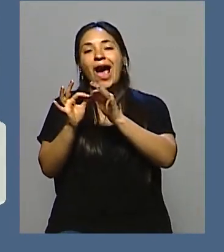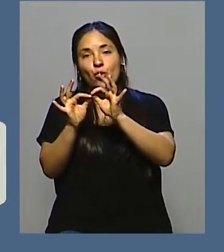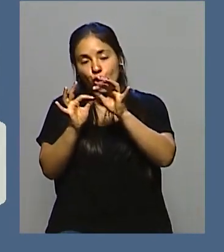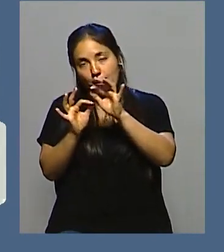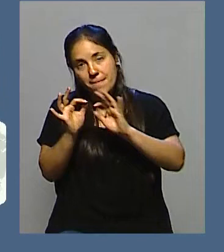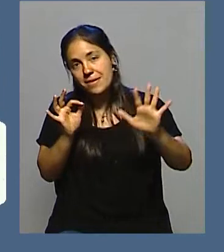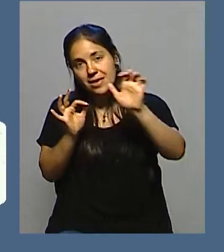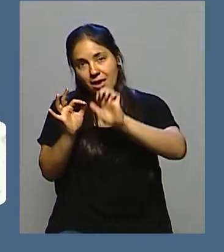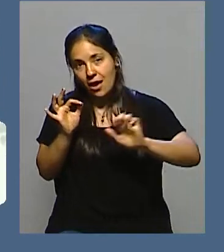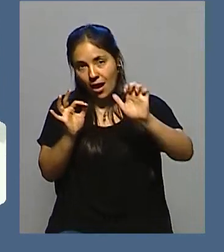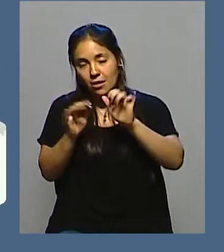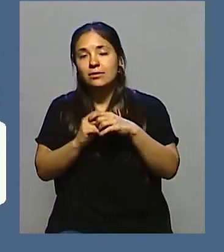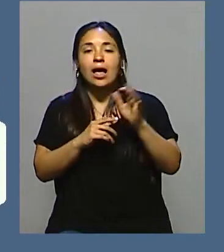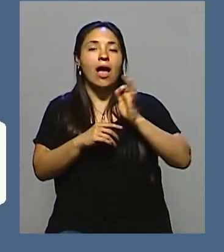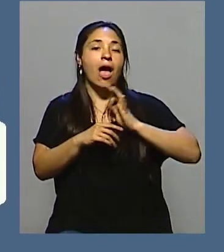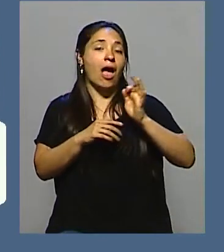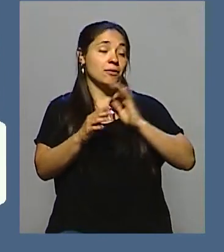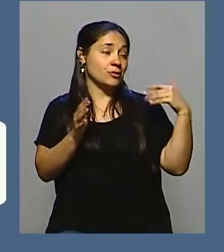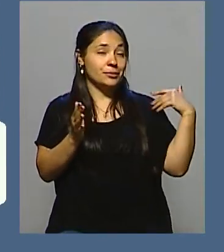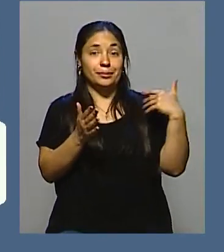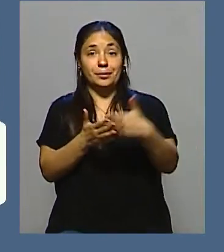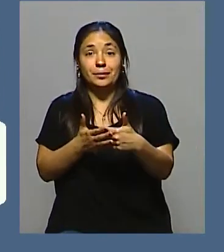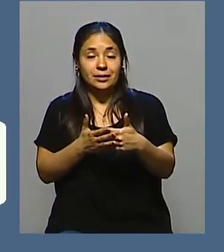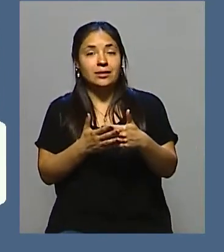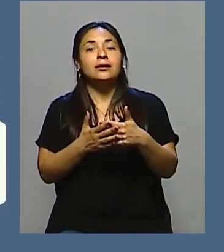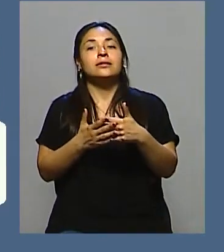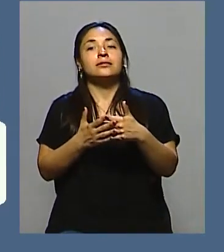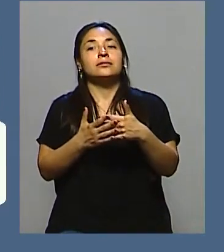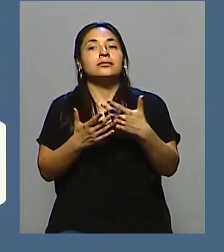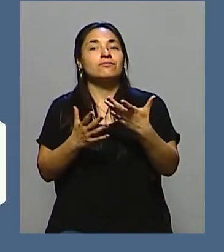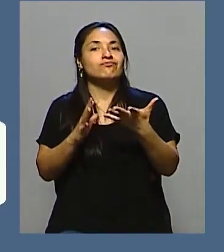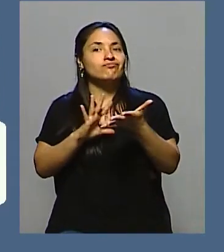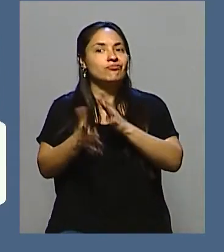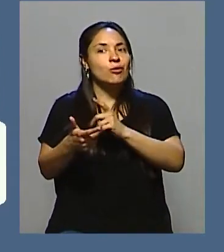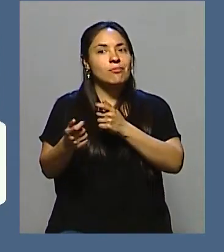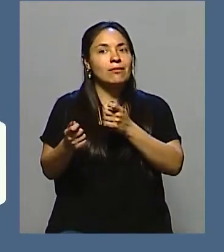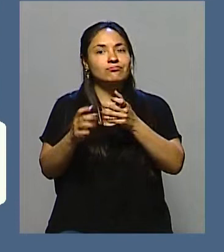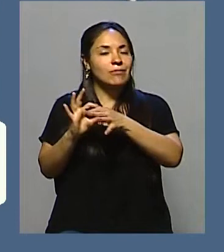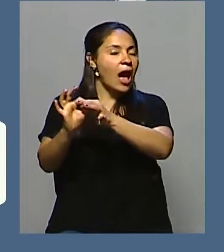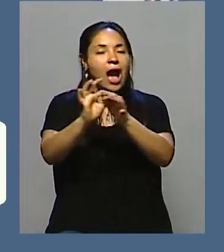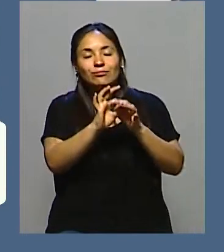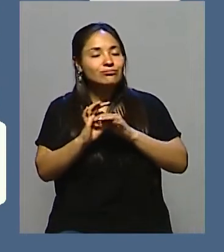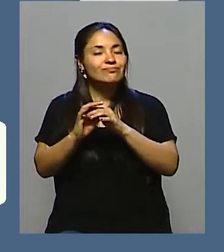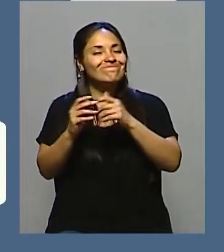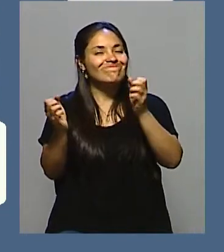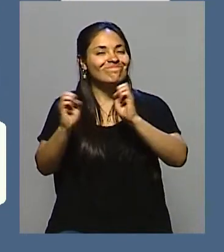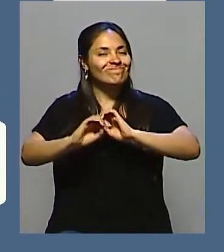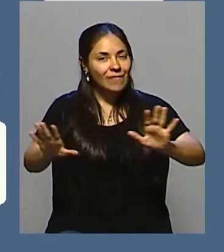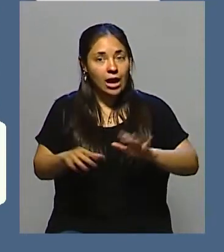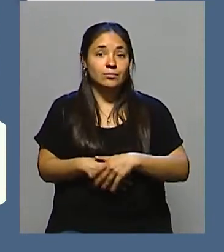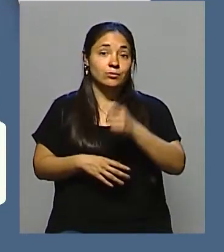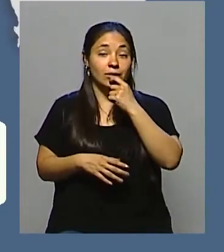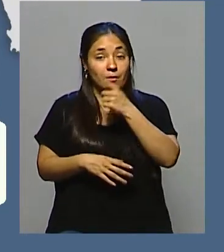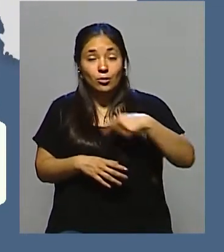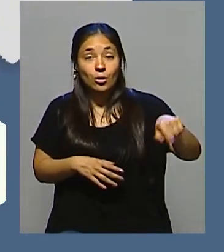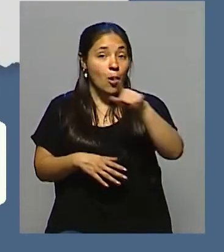que yo digo desde hace años, una asamblea de consorcio mal parida, porque en vez de tomar medidas